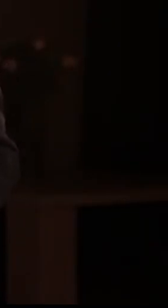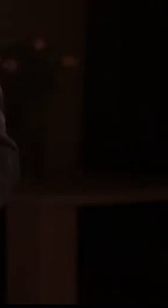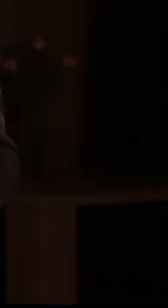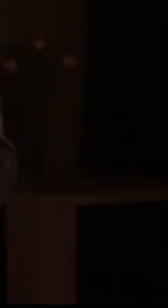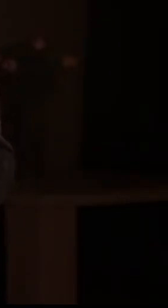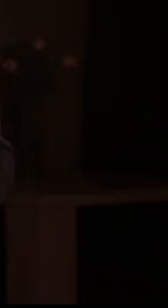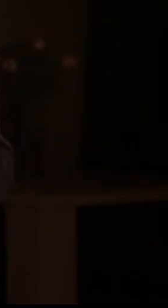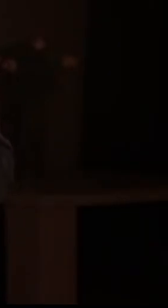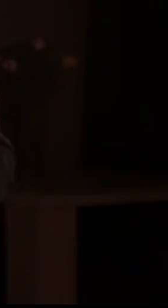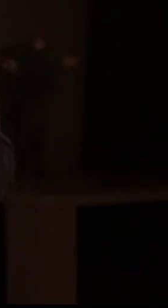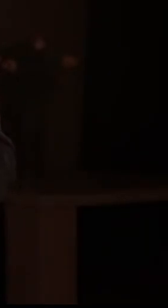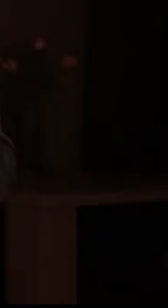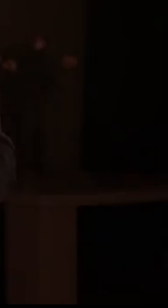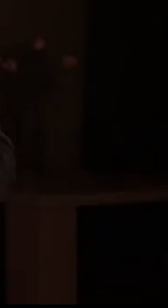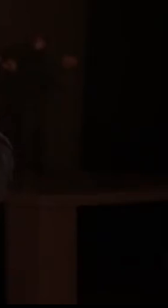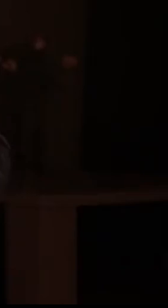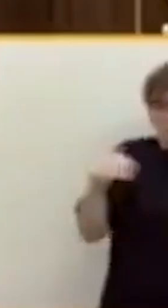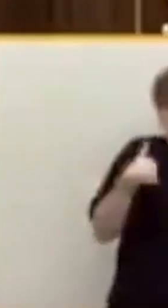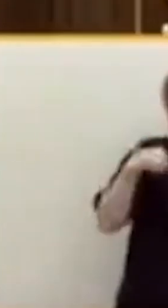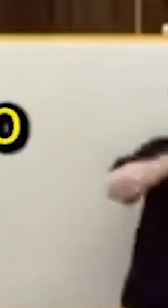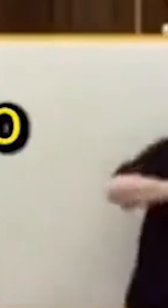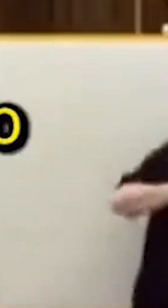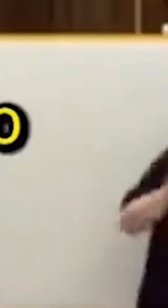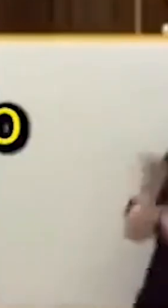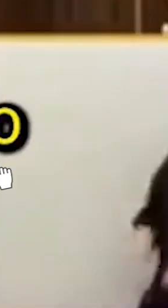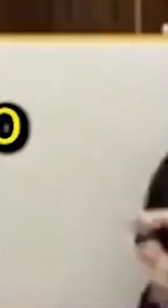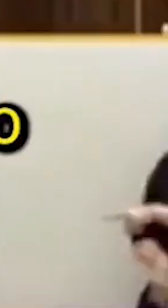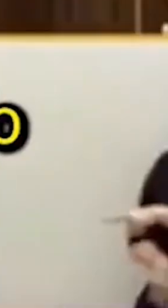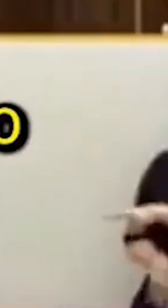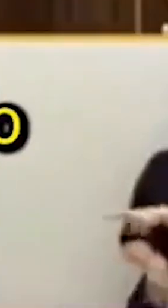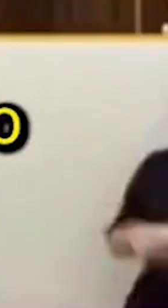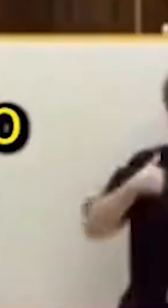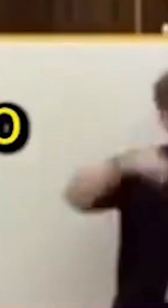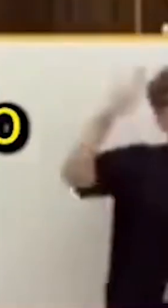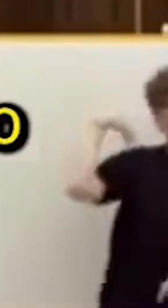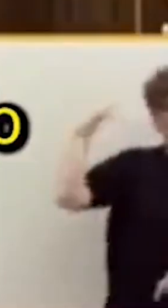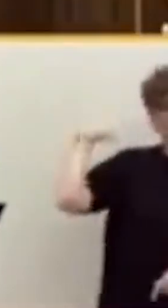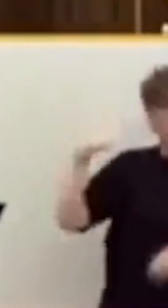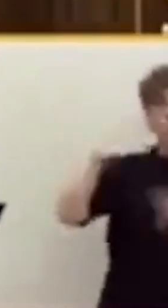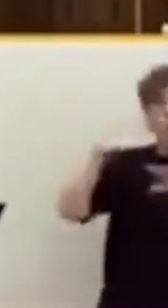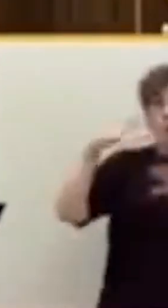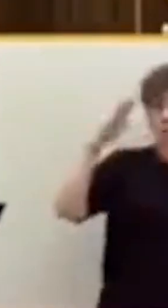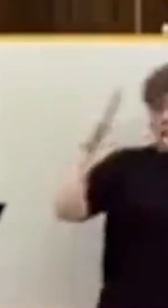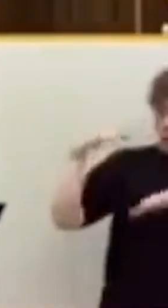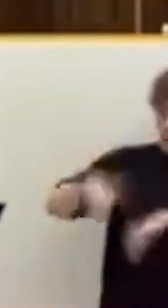recuerda suscribirte y dejarnos un like para no perderte más vídeos como este todos los días.